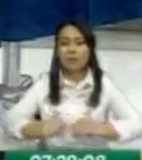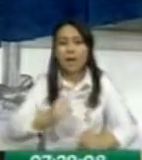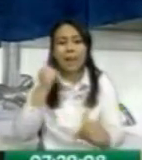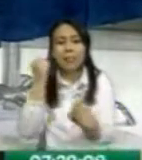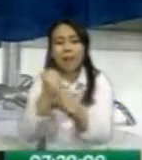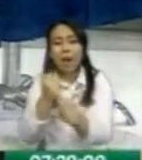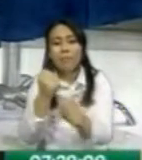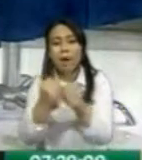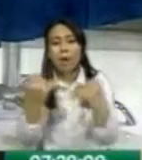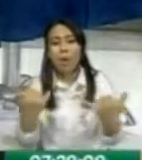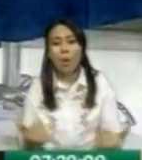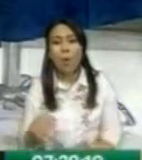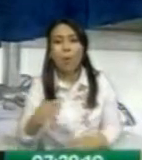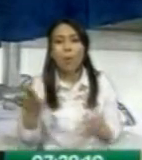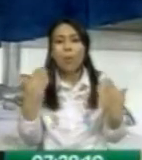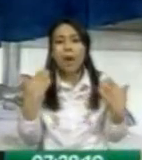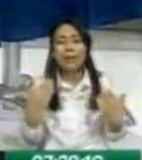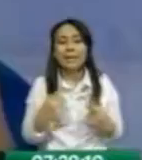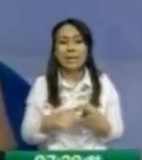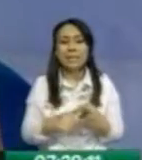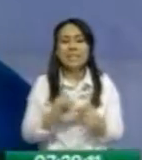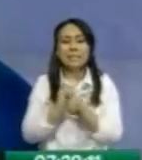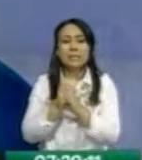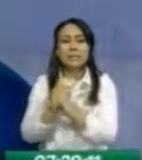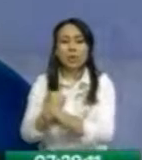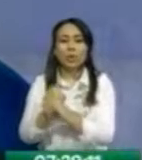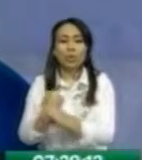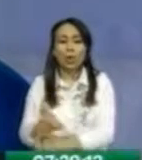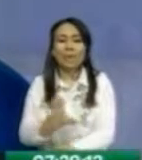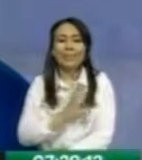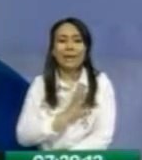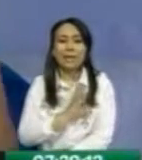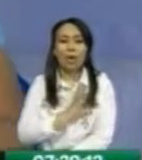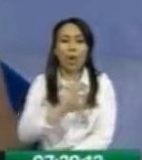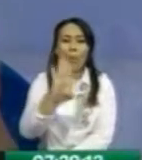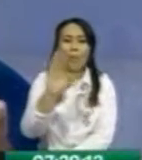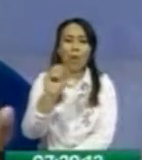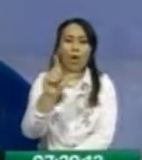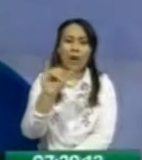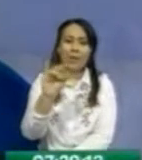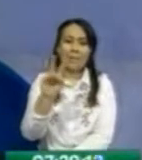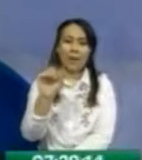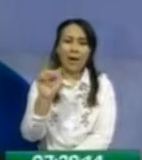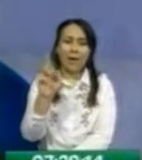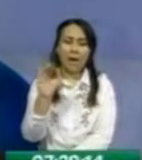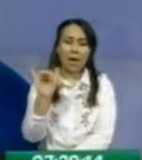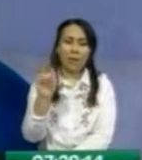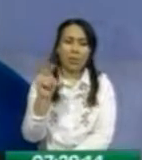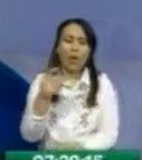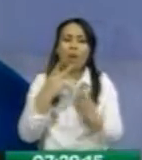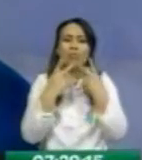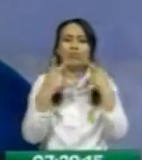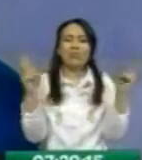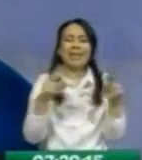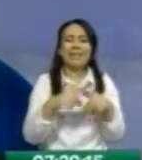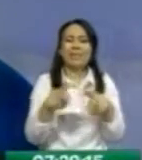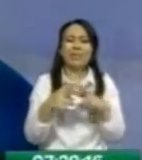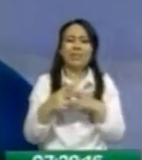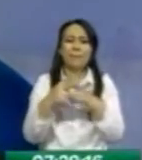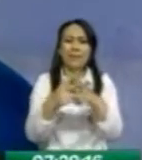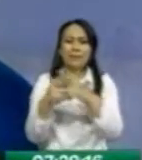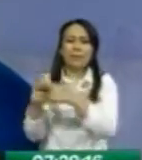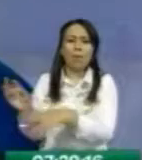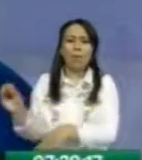Guayaquil, en el Instituto Tecnológico Bolivariano, vamos a hacer la presentación, no solo de los resultados, sino el lanzamiento de una línea de crédito especial